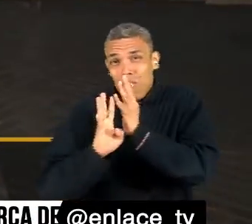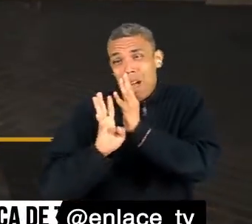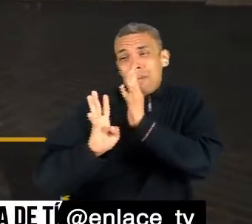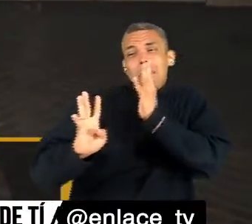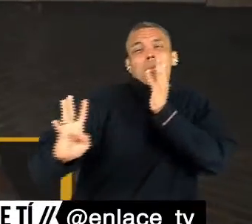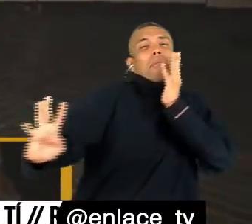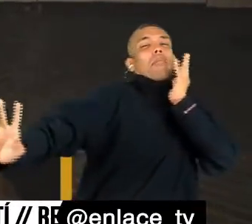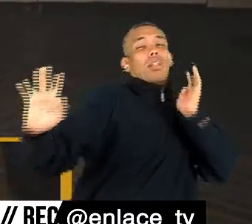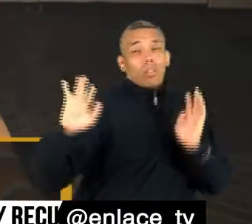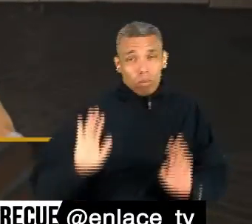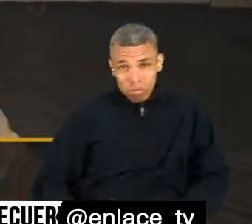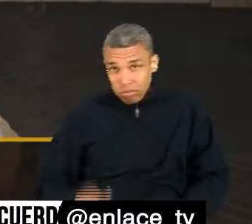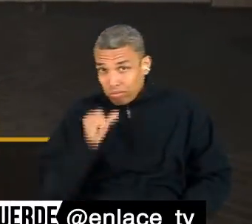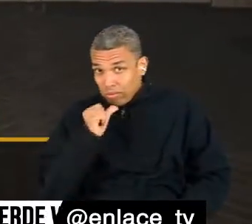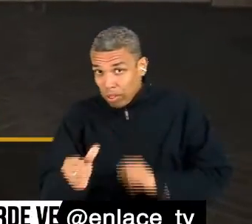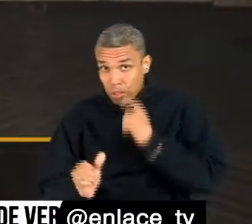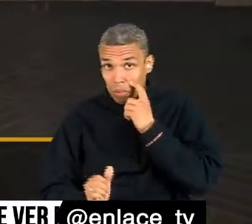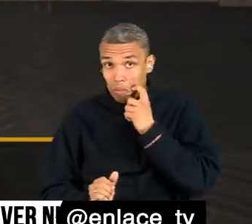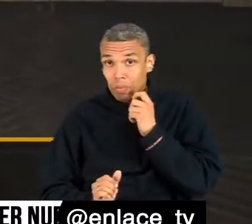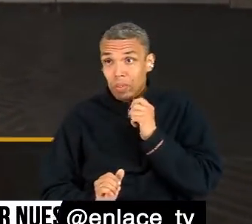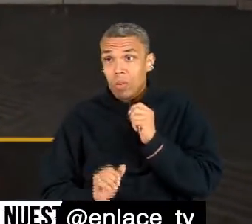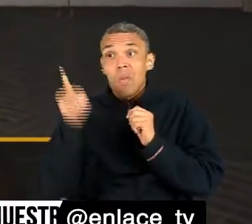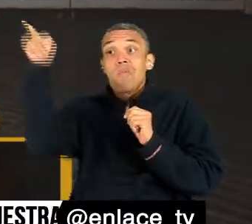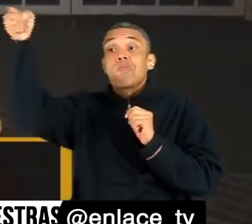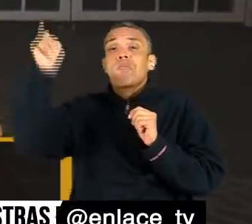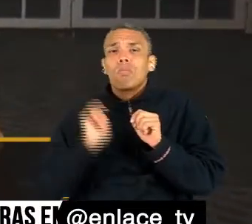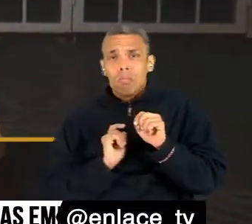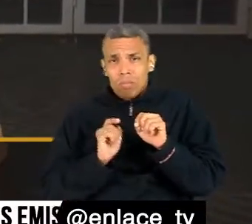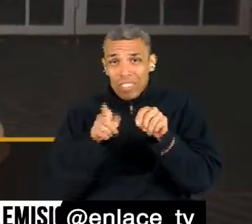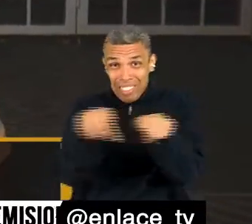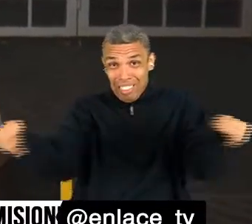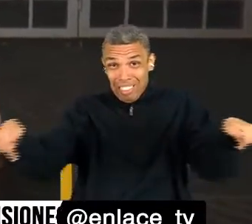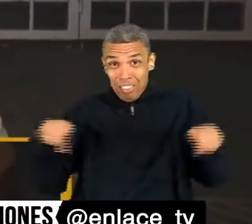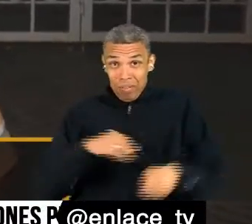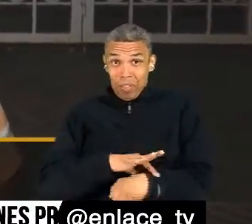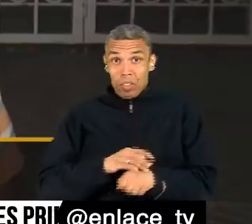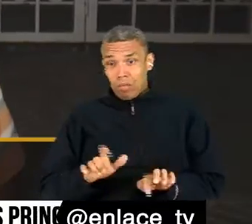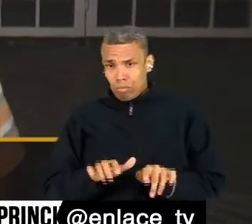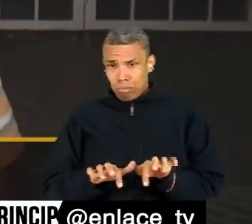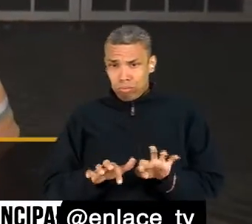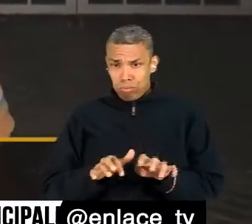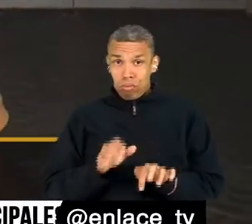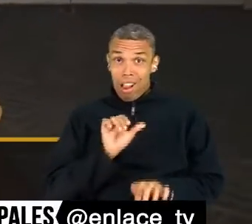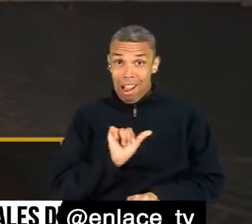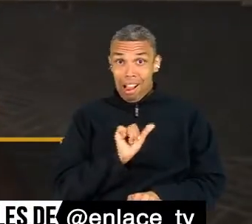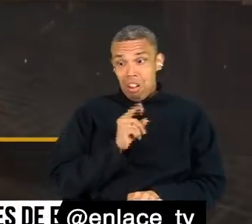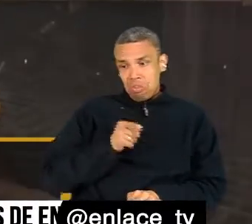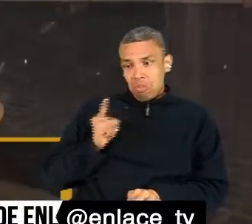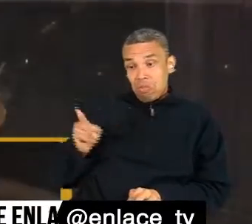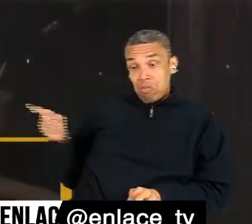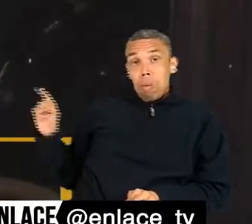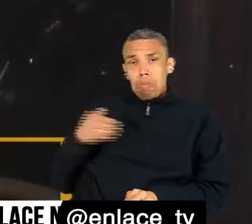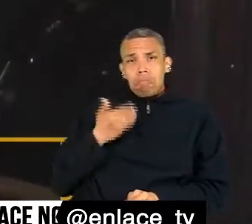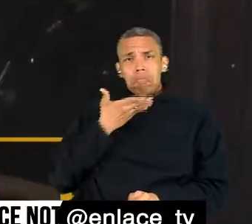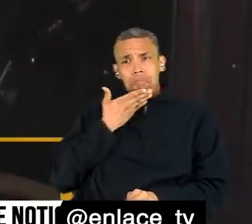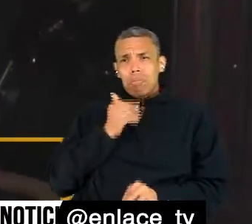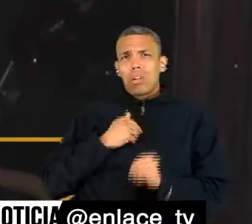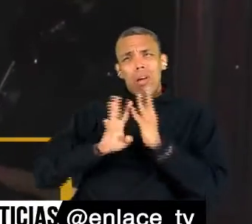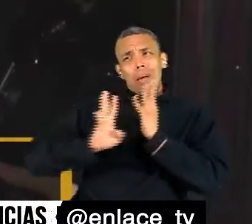mucha gente, a pesar de que hay bastante secretaria, pero no es suficiente para atender el personal que llega.